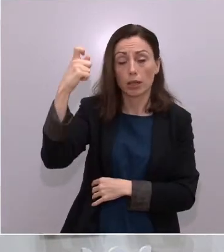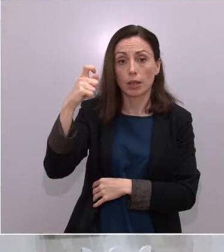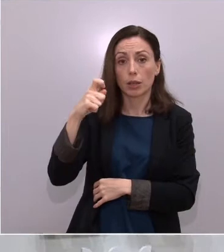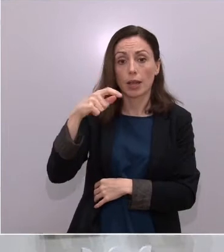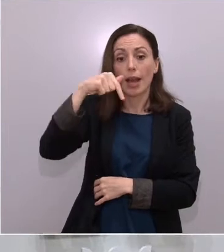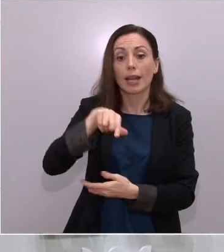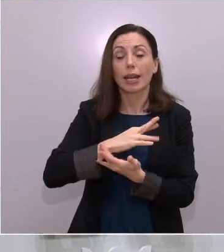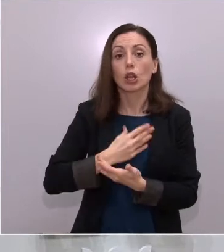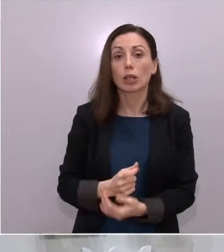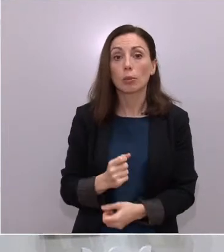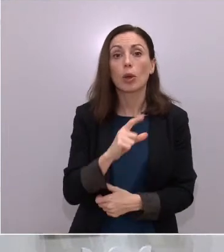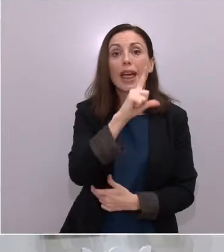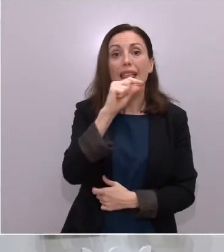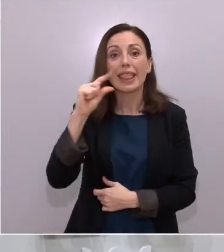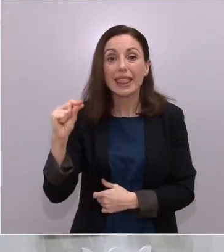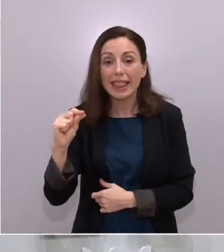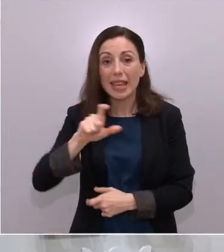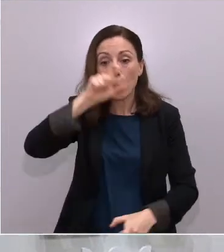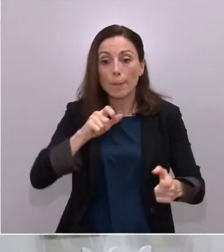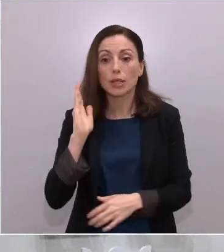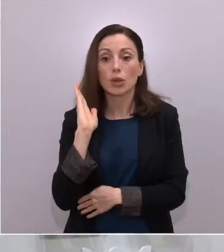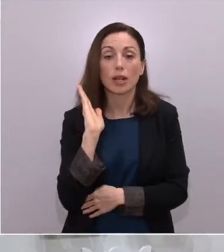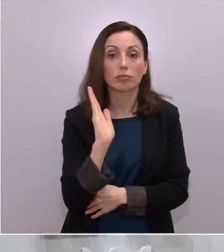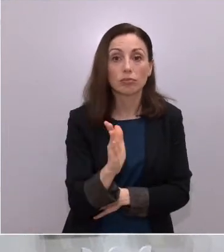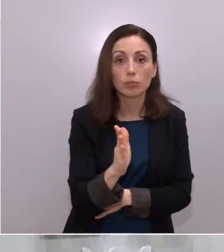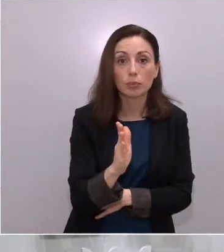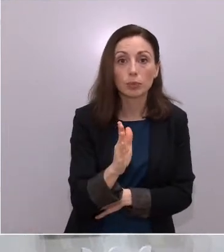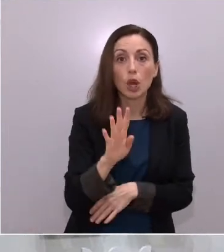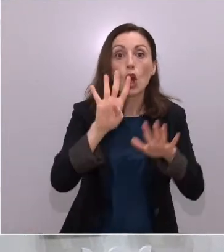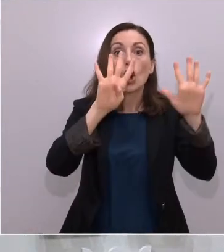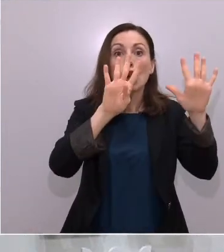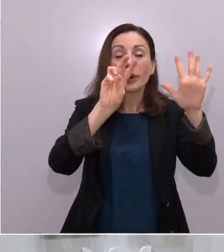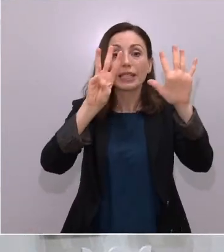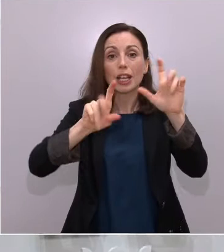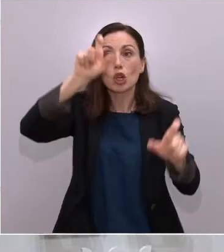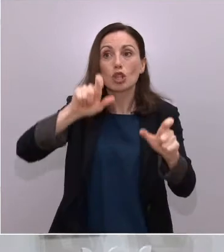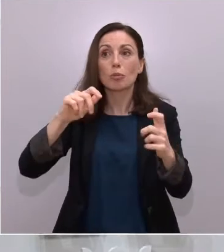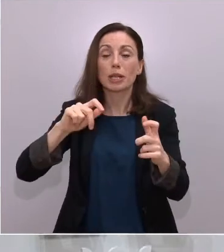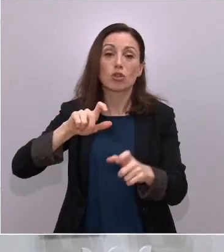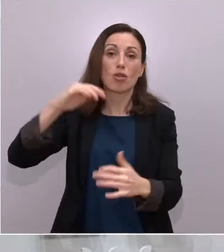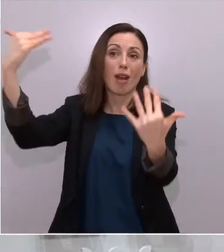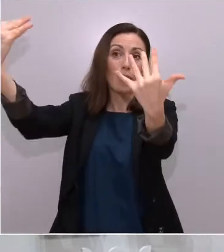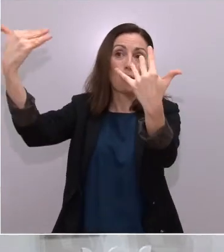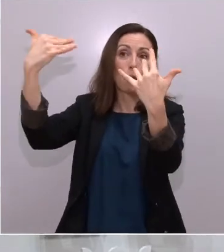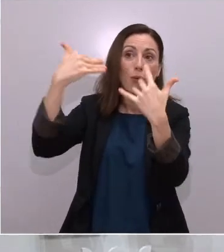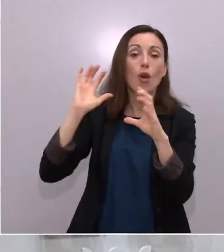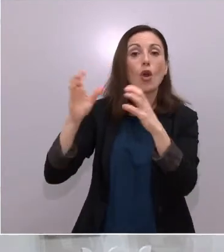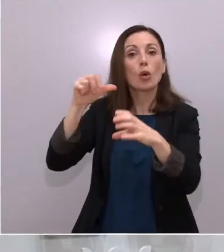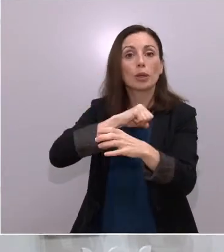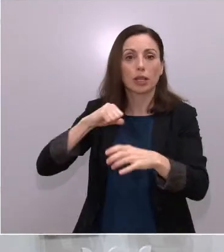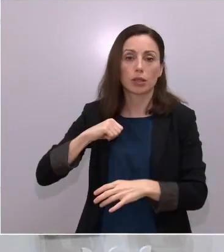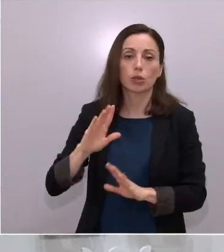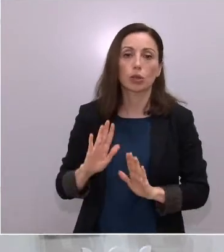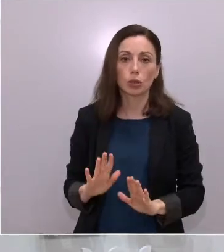de la región de Murcia, 98 eran contagios importados. Solo desde una absoluta